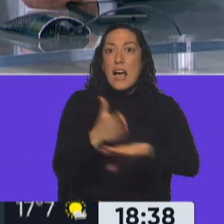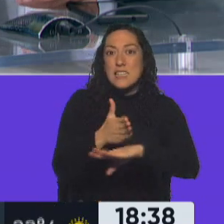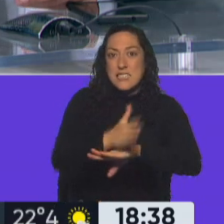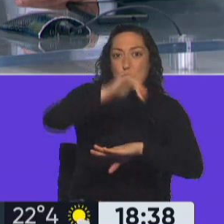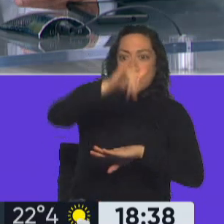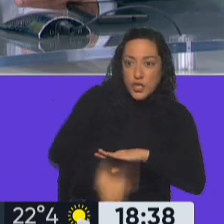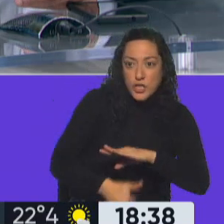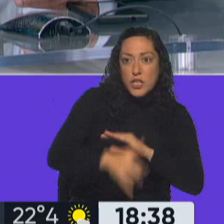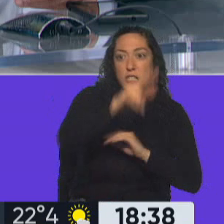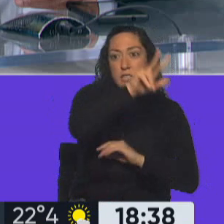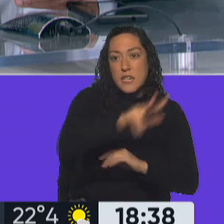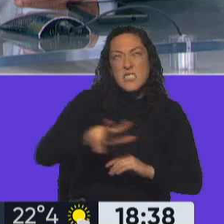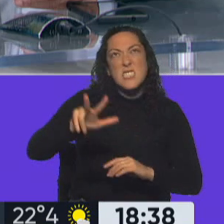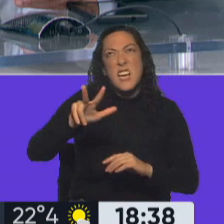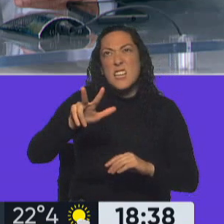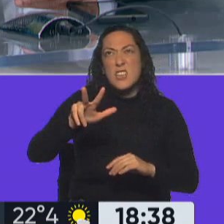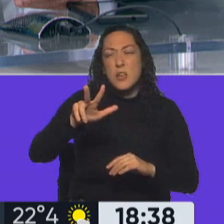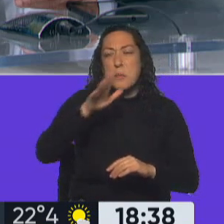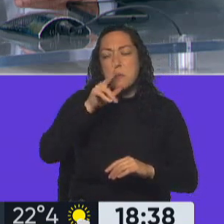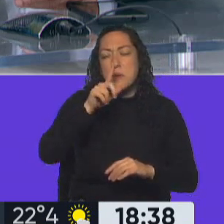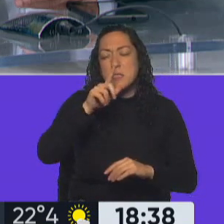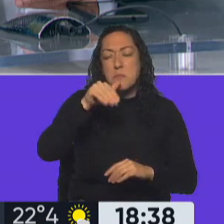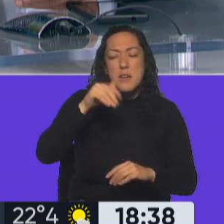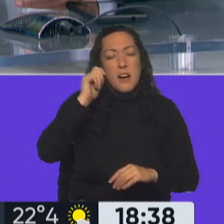la banda de 300, creo que es megahercio, por ahí le